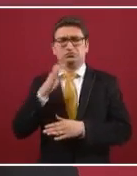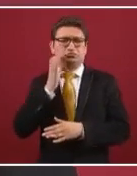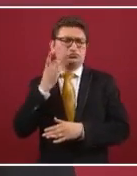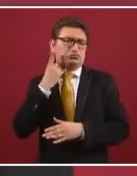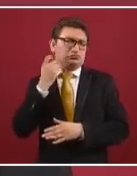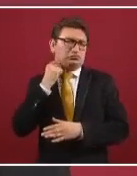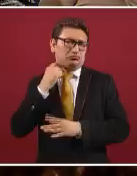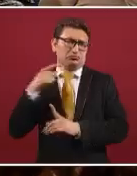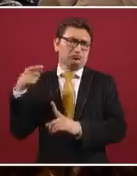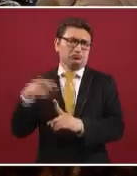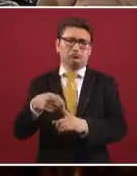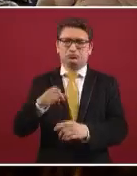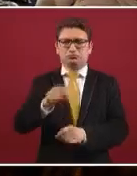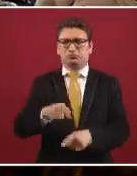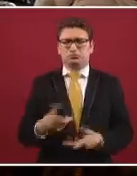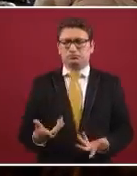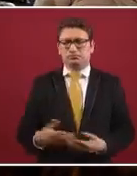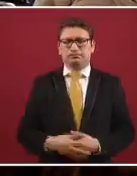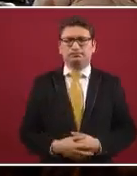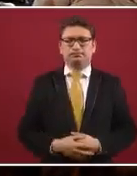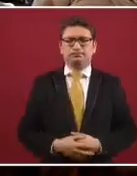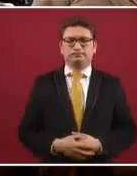campaña.